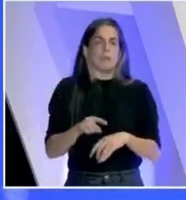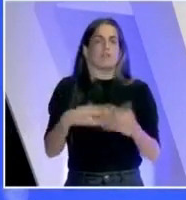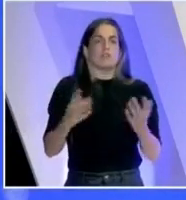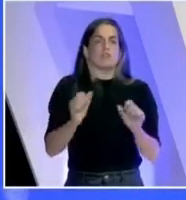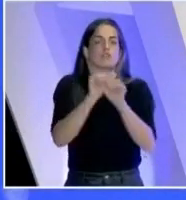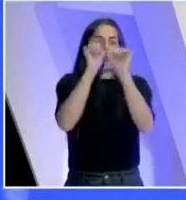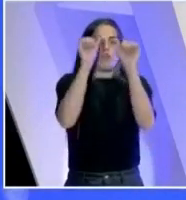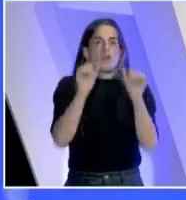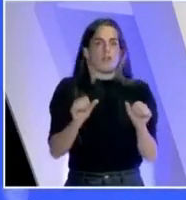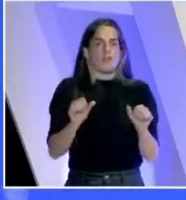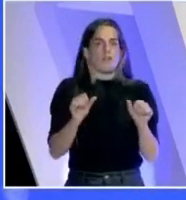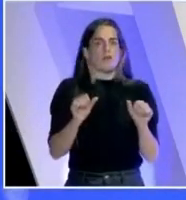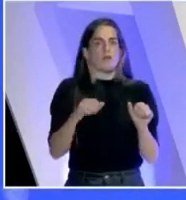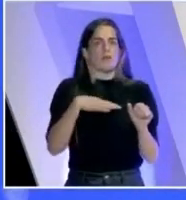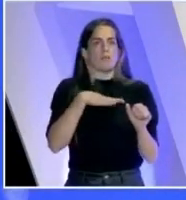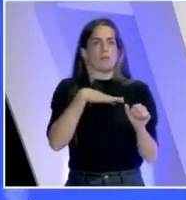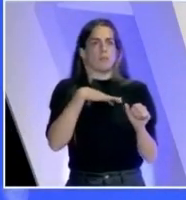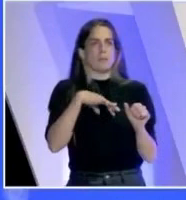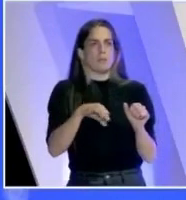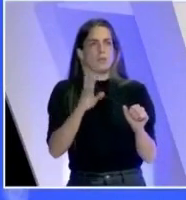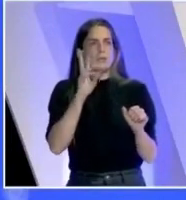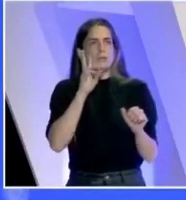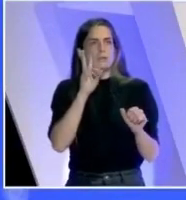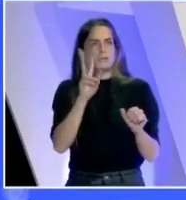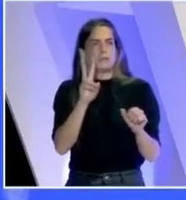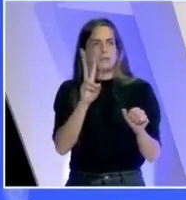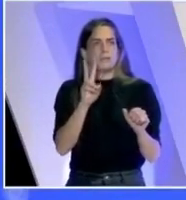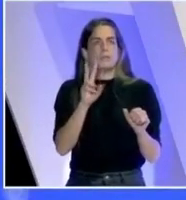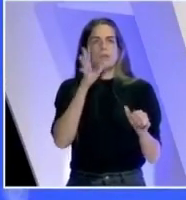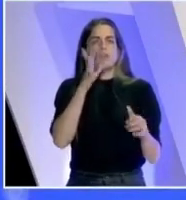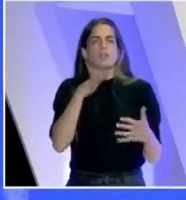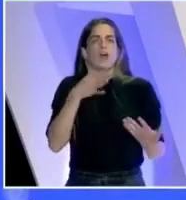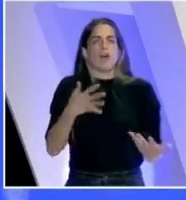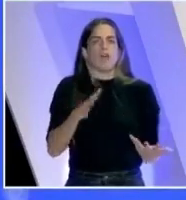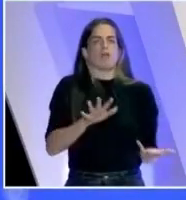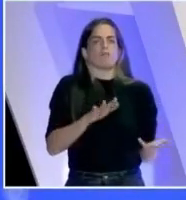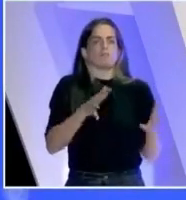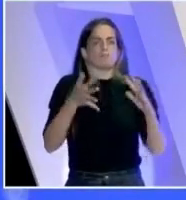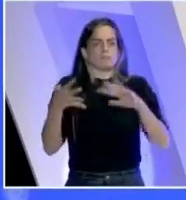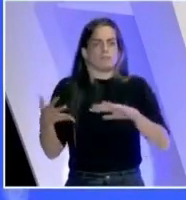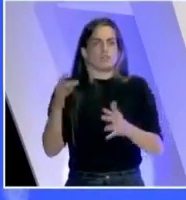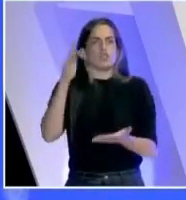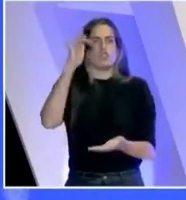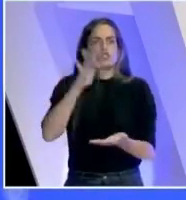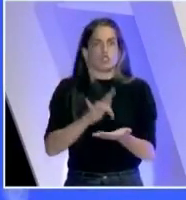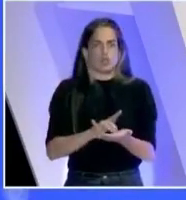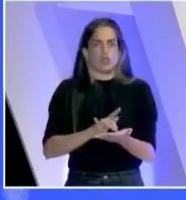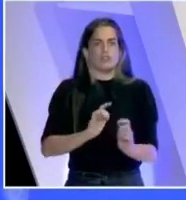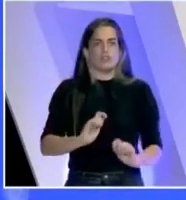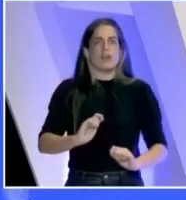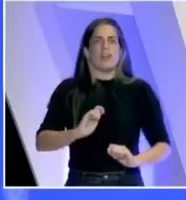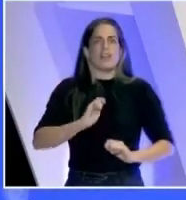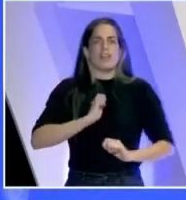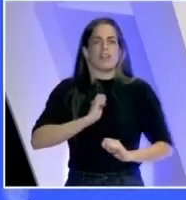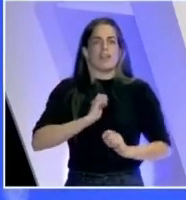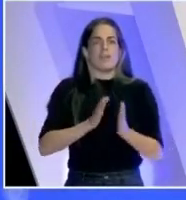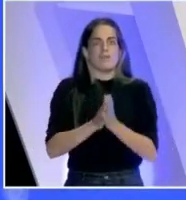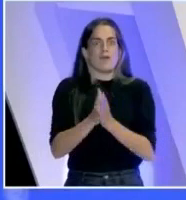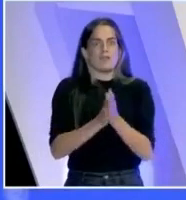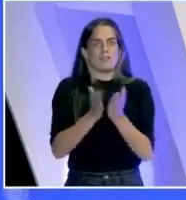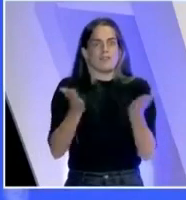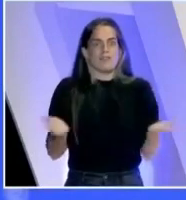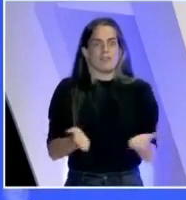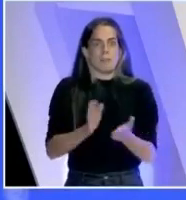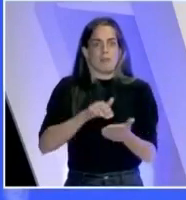una manera provocadora, se plantea así, que se están produciendo ya, sirvan de viento de cola para lograrlo, no deja de